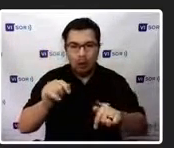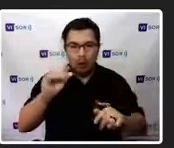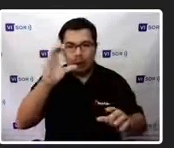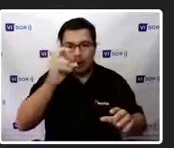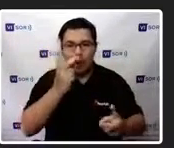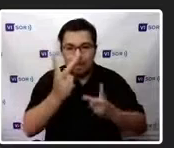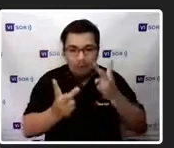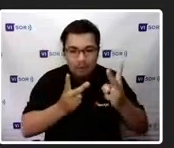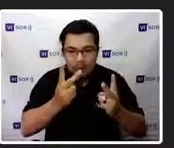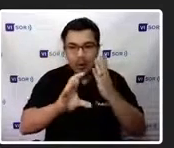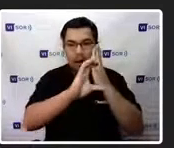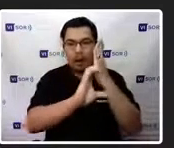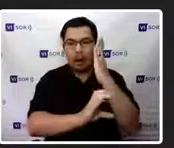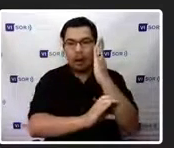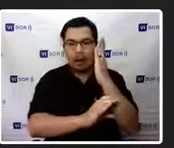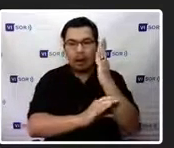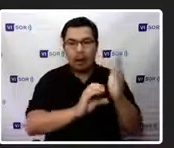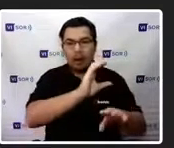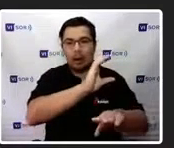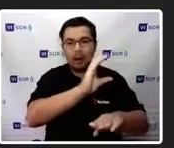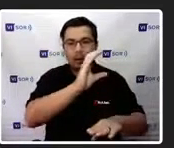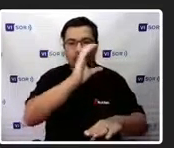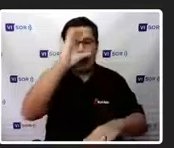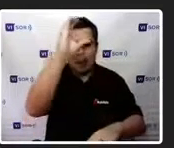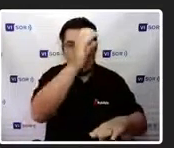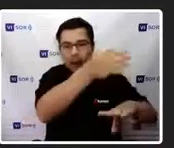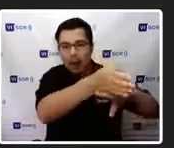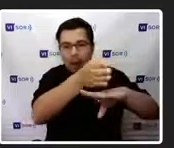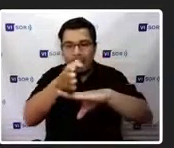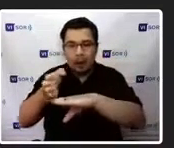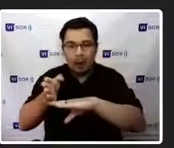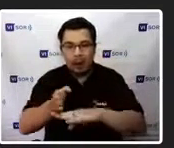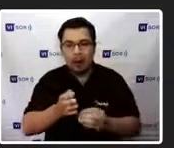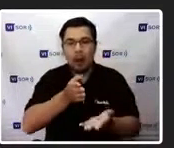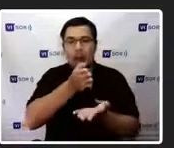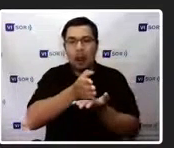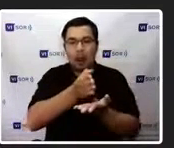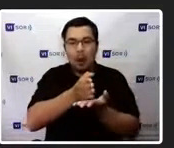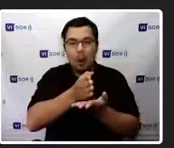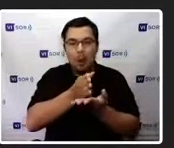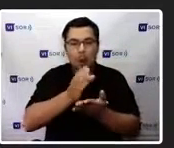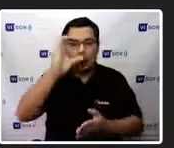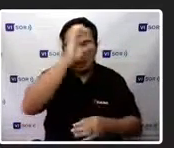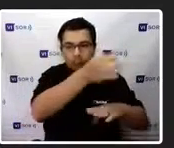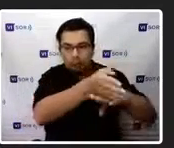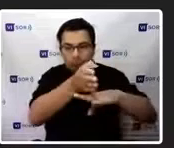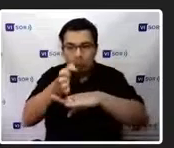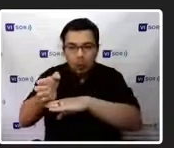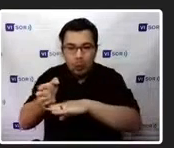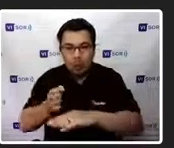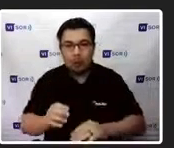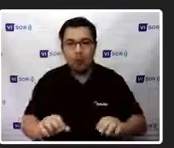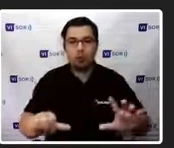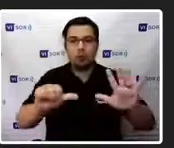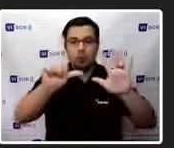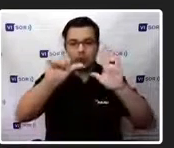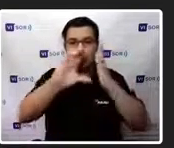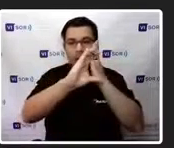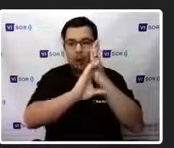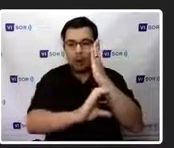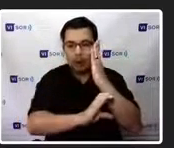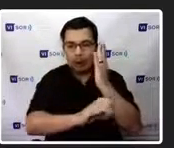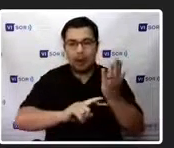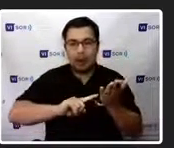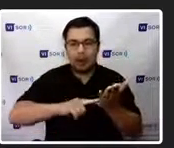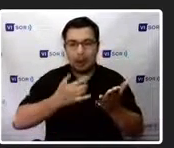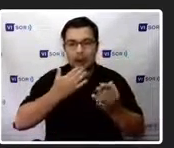Francisco, como les mencionó, la Escuela de Turismo está compuesta de 6 carreras. Ya tanto técnicas como profesionales, y hoy día